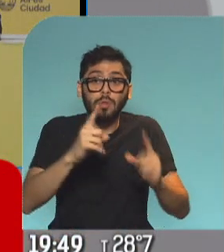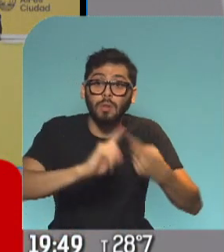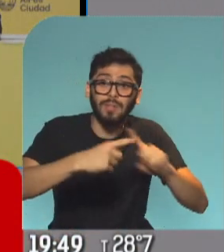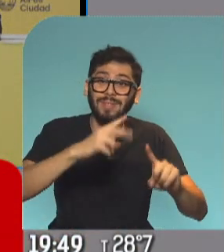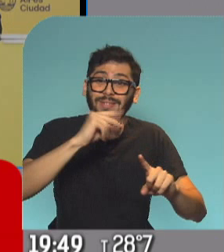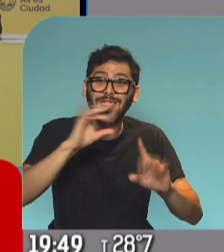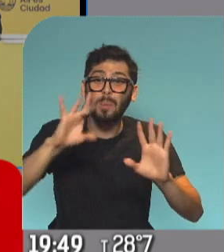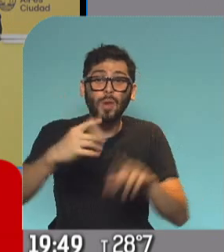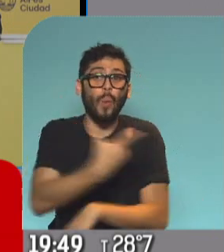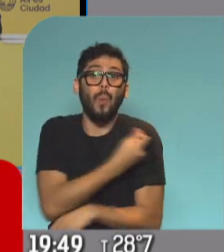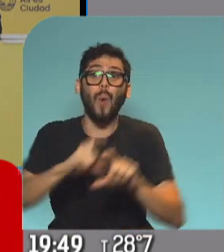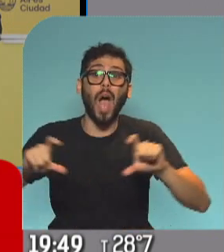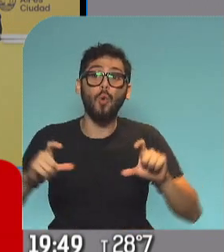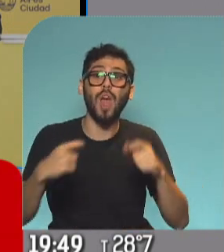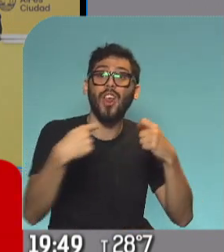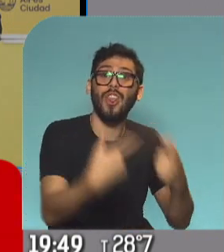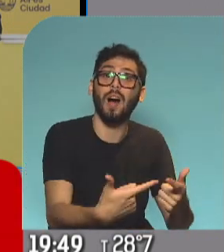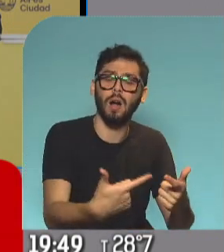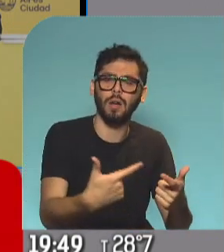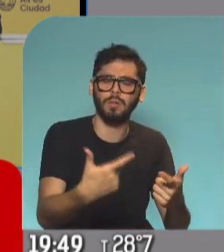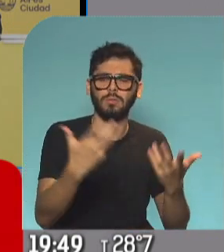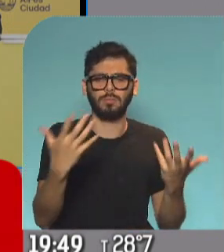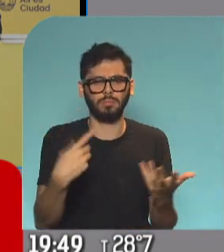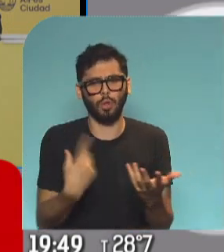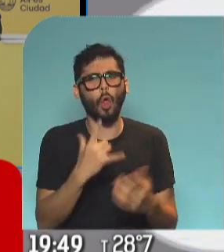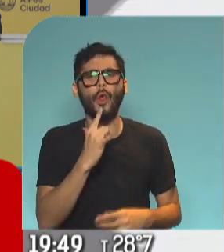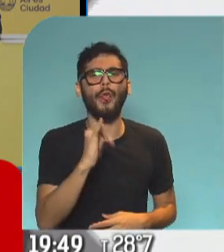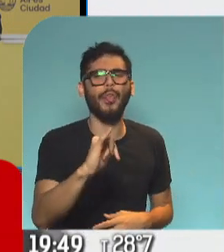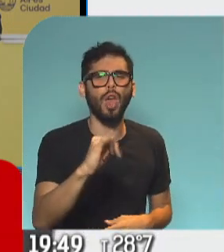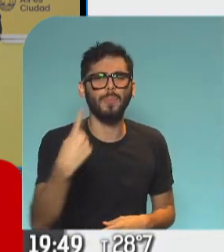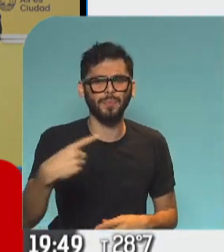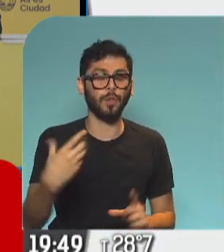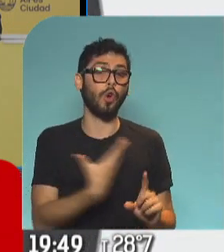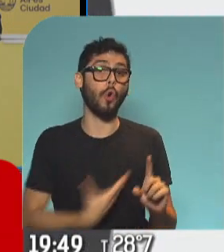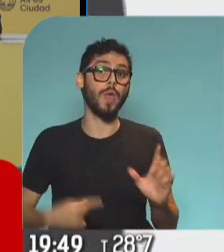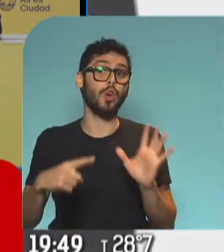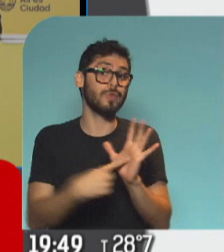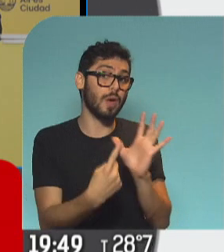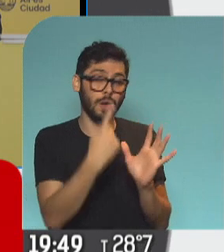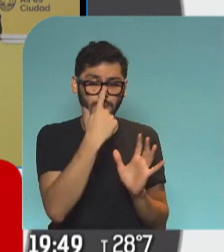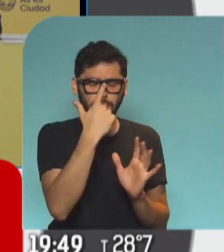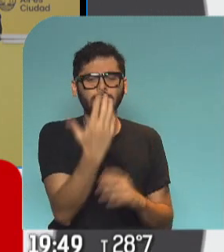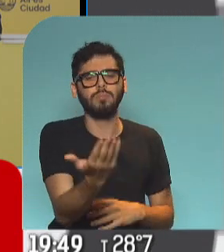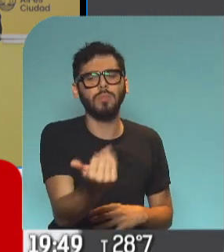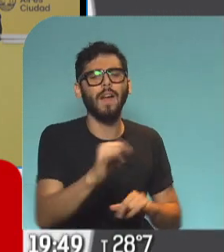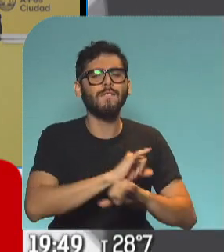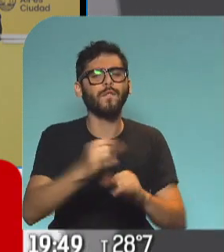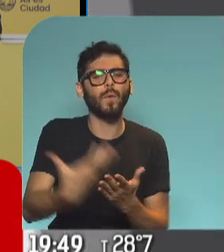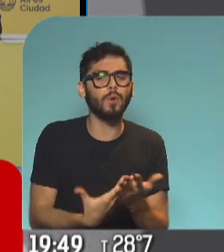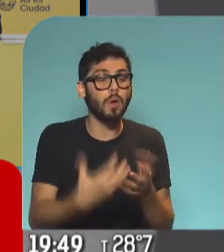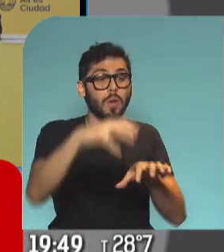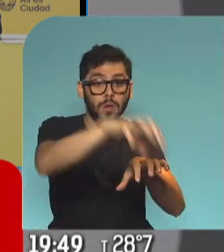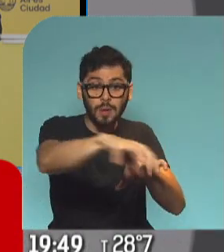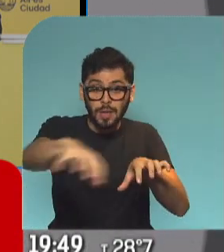que queremos saber y lo que pedimos es en la denuncia es que el gobierno de la Ciudad de Buenos Aires informe qué partidas de vacunas le dio a cada una de